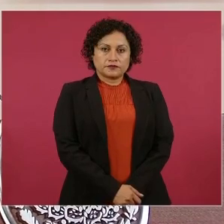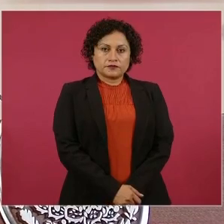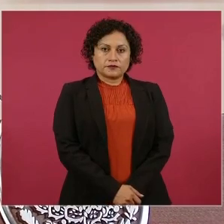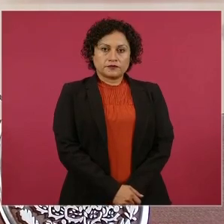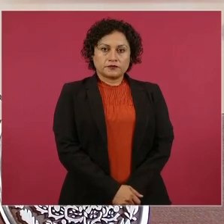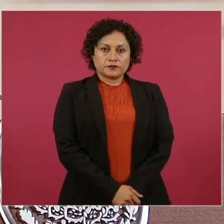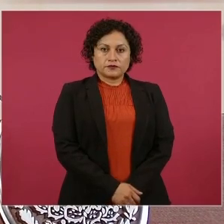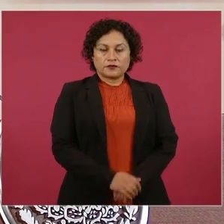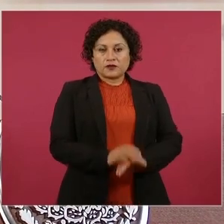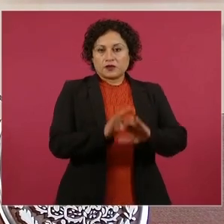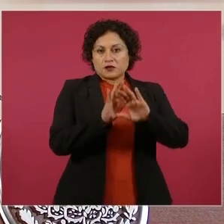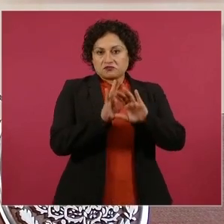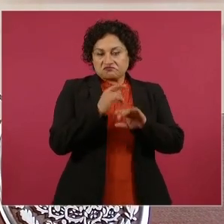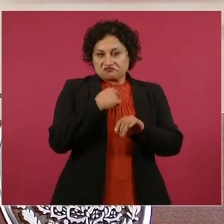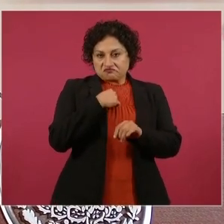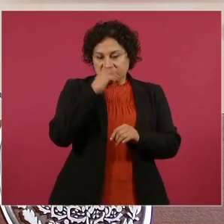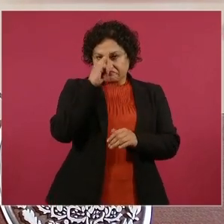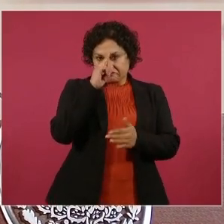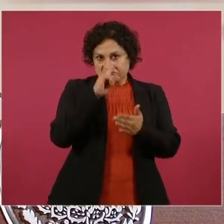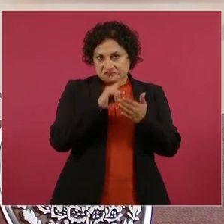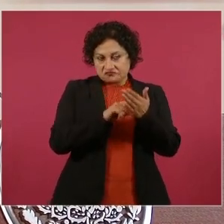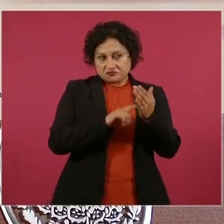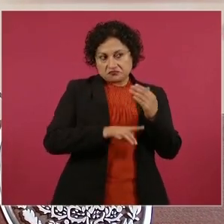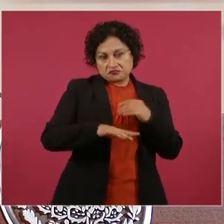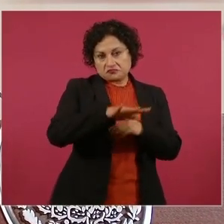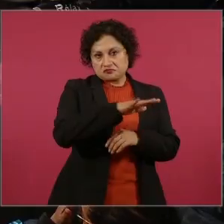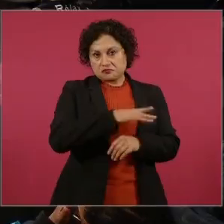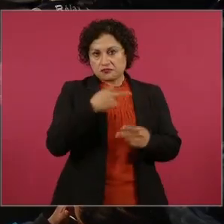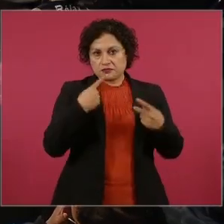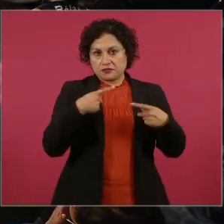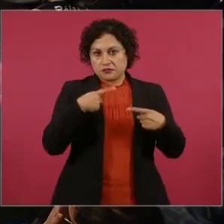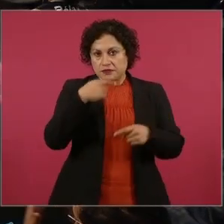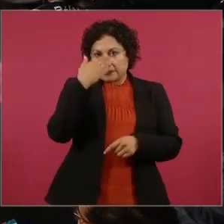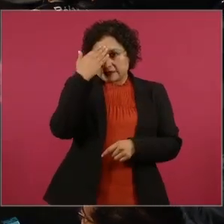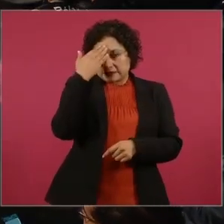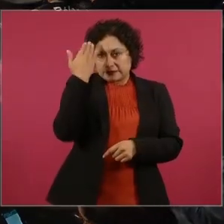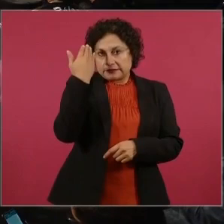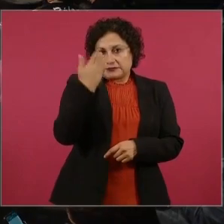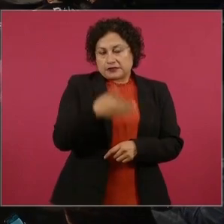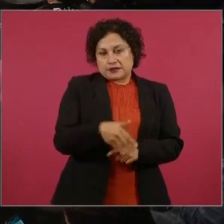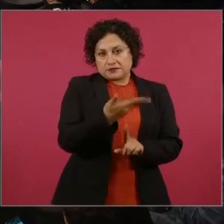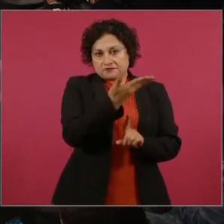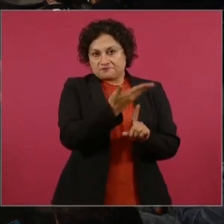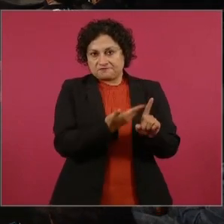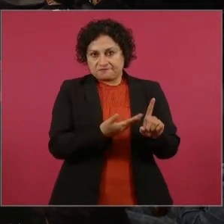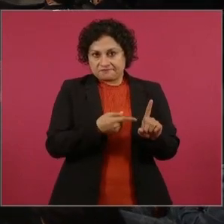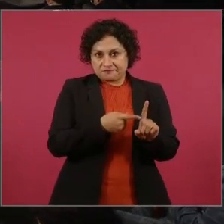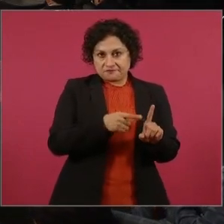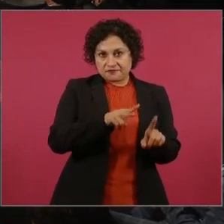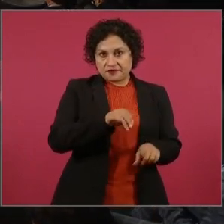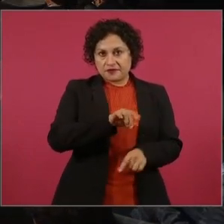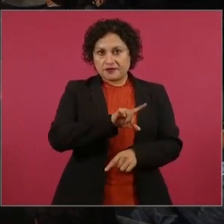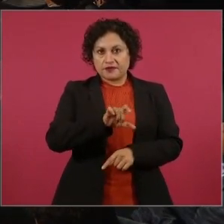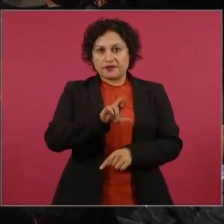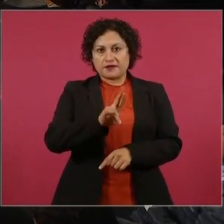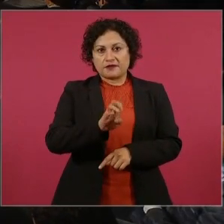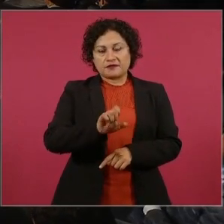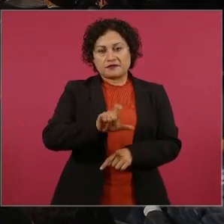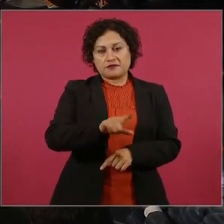Américo Villarreal es un hombre íntegro